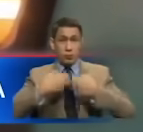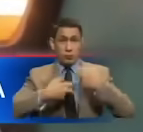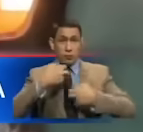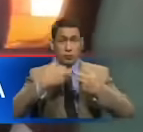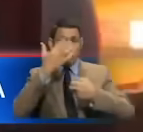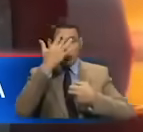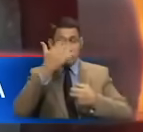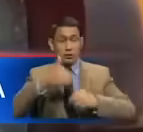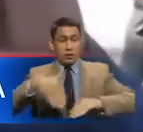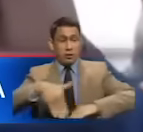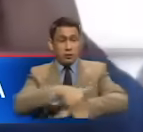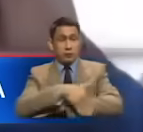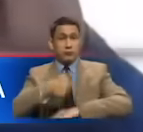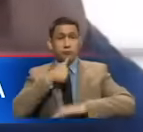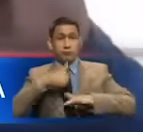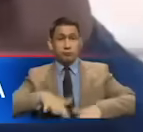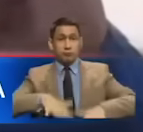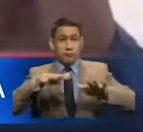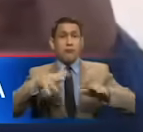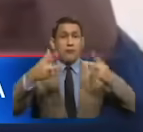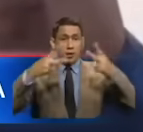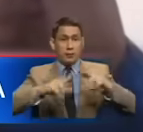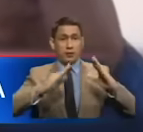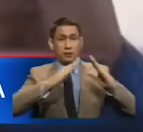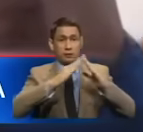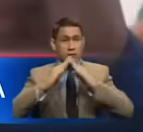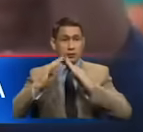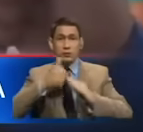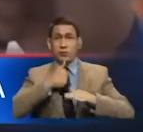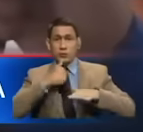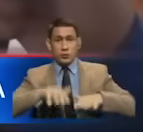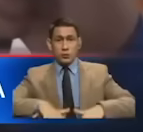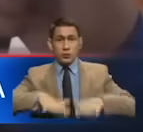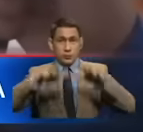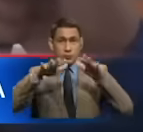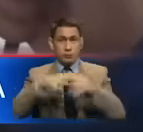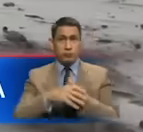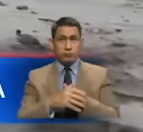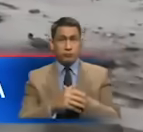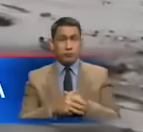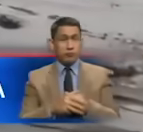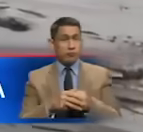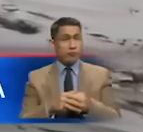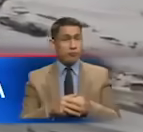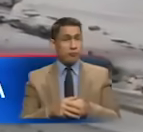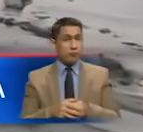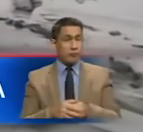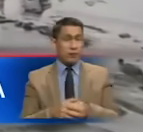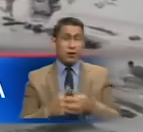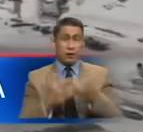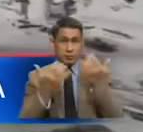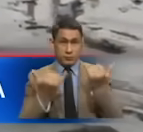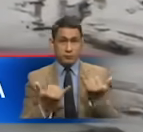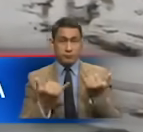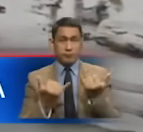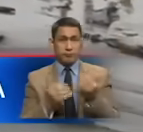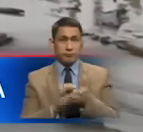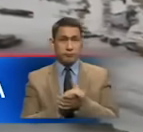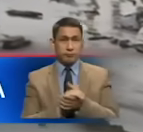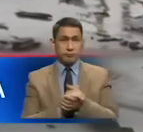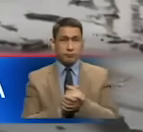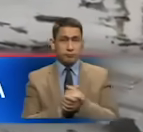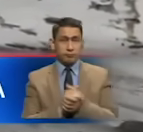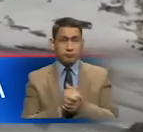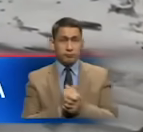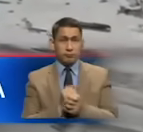en las calles y viviendas. Realicen obras aquí en la ciudad con la finalidad de evitar este tipo de situaciones. Hay que encajonar las